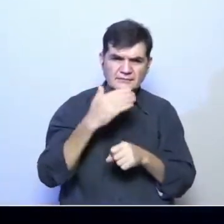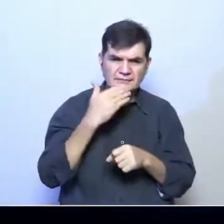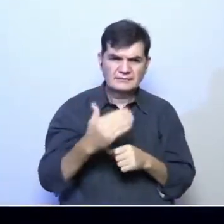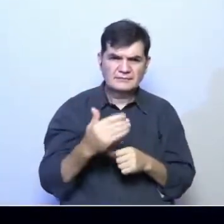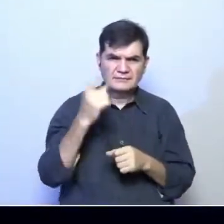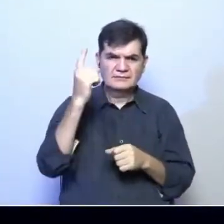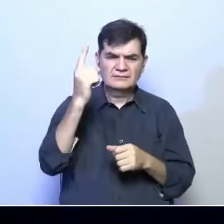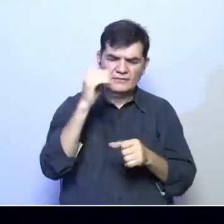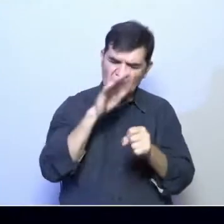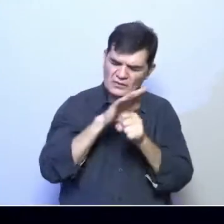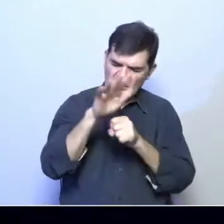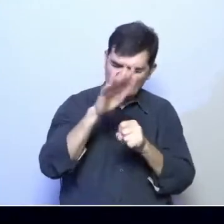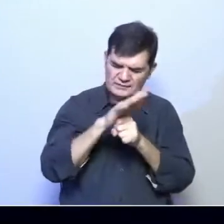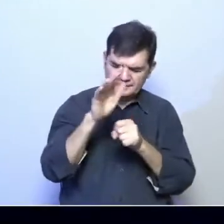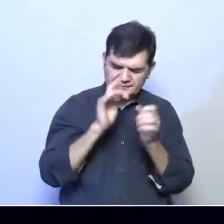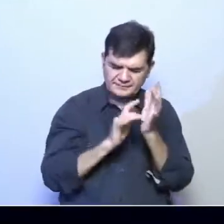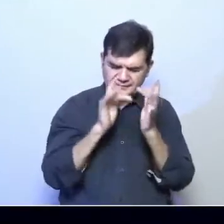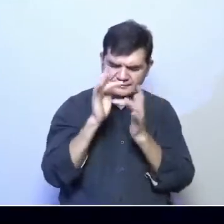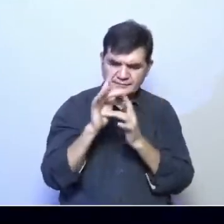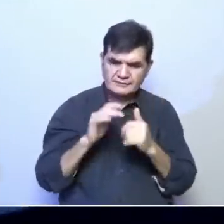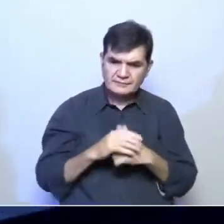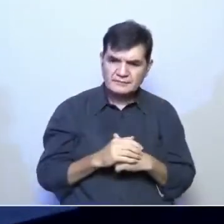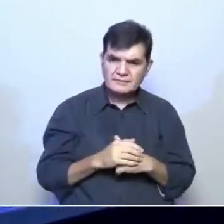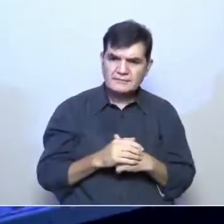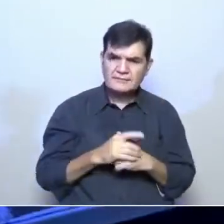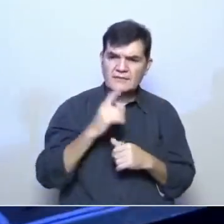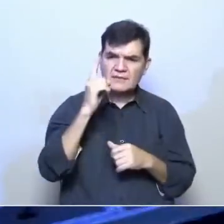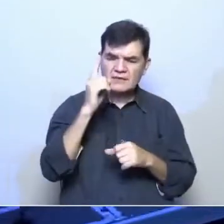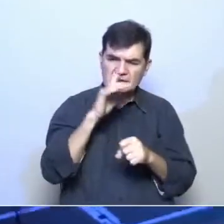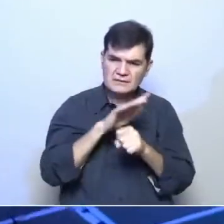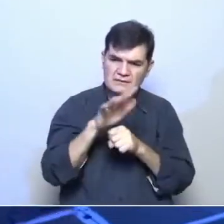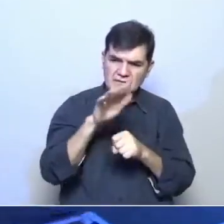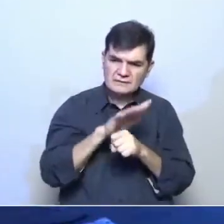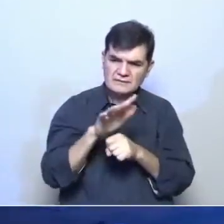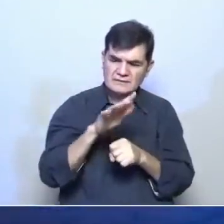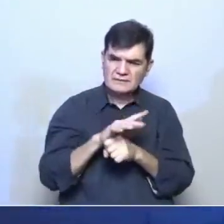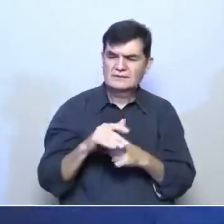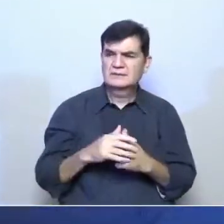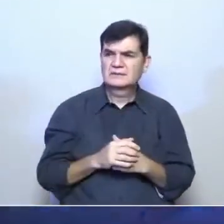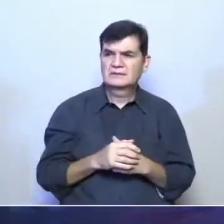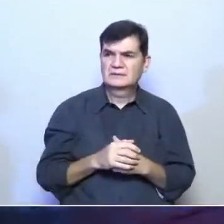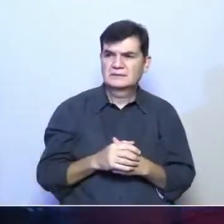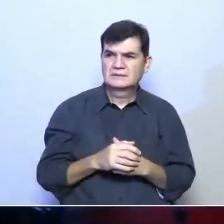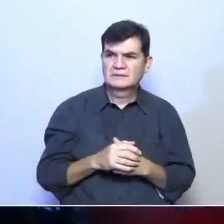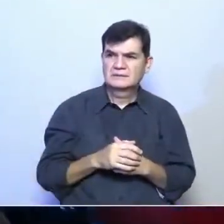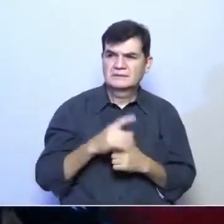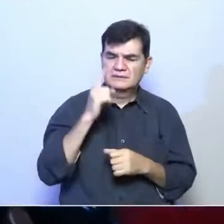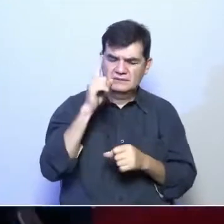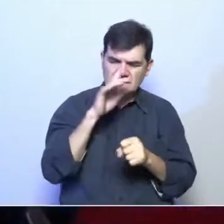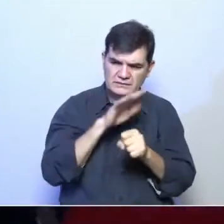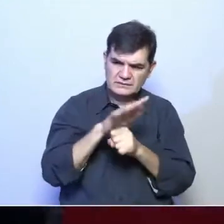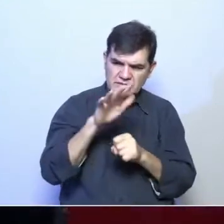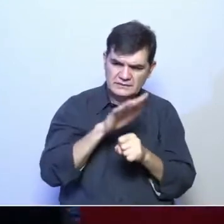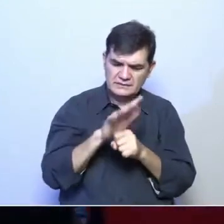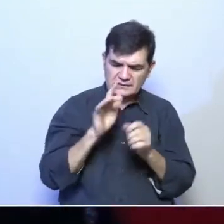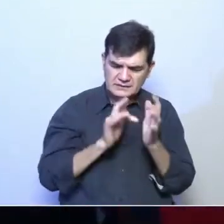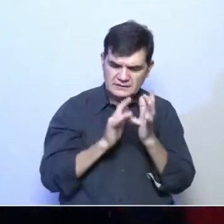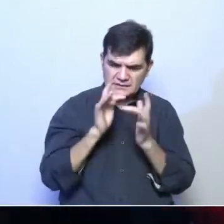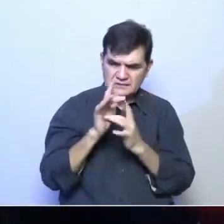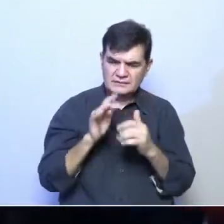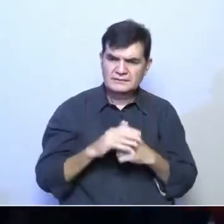Tú eres suficiente, Jesús. Tú eres suficiente. Tú eres suficiente, Jesús.